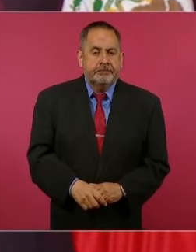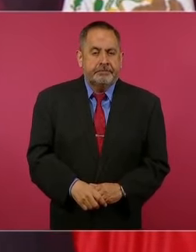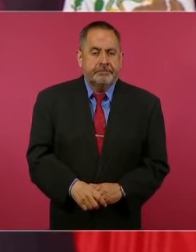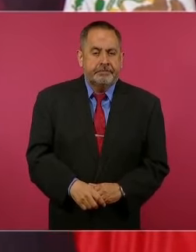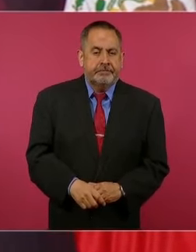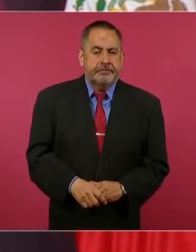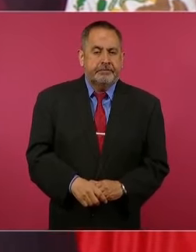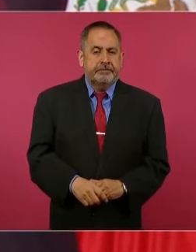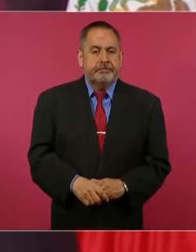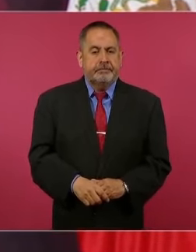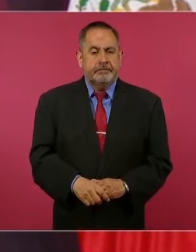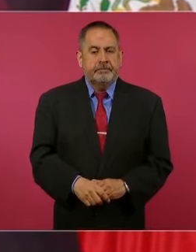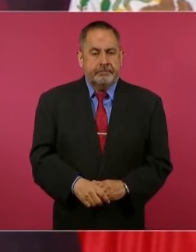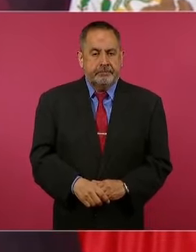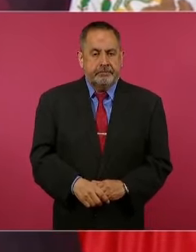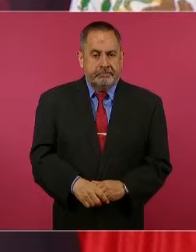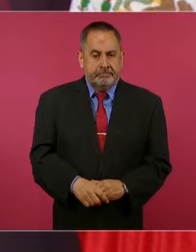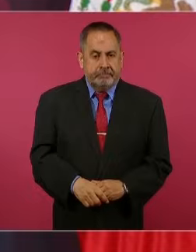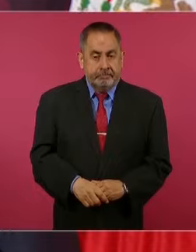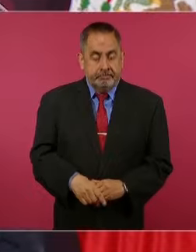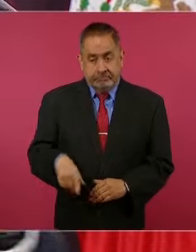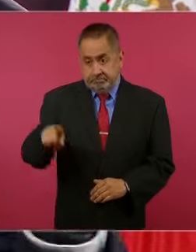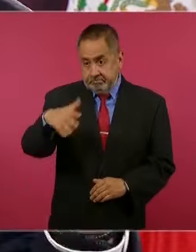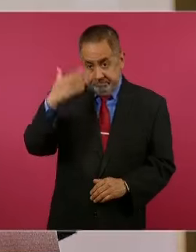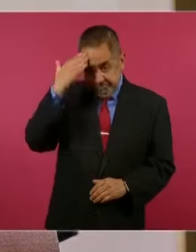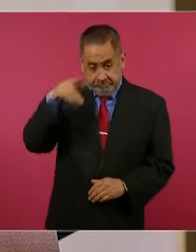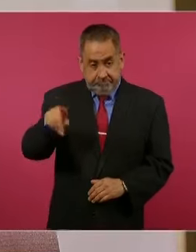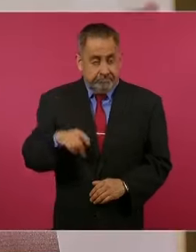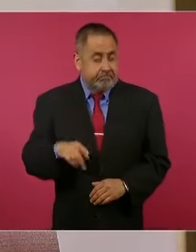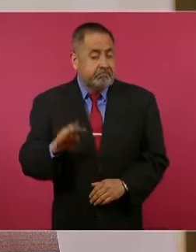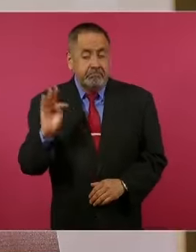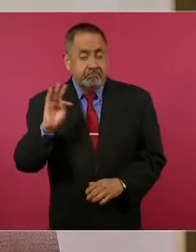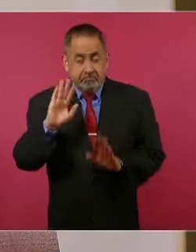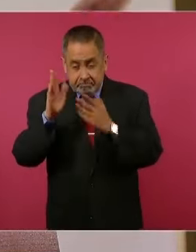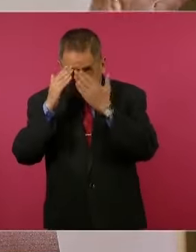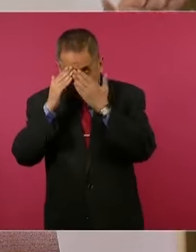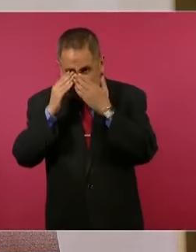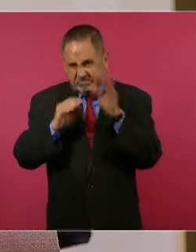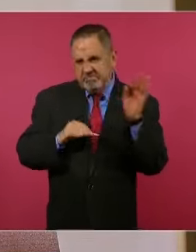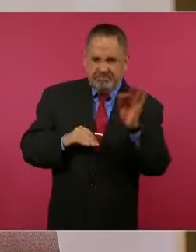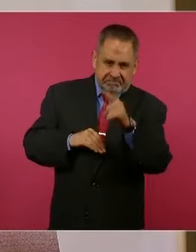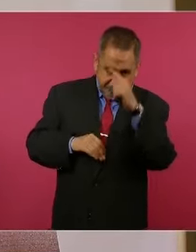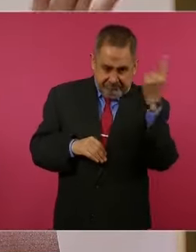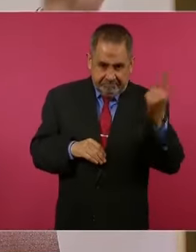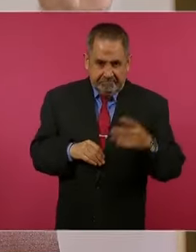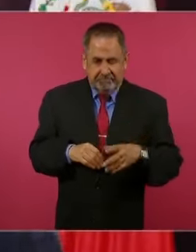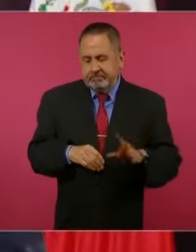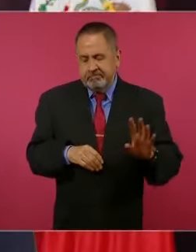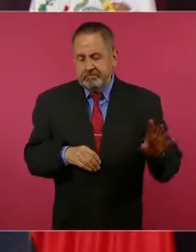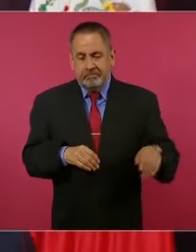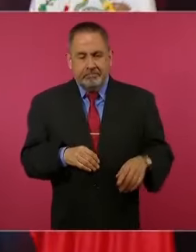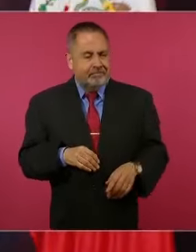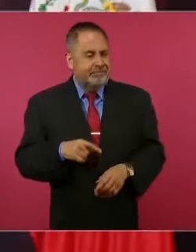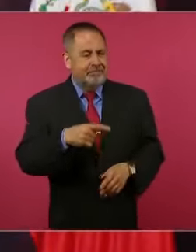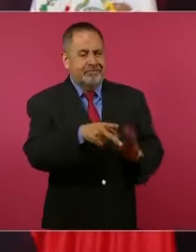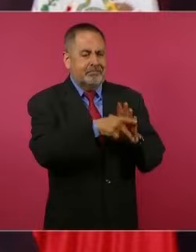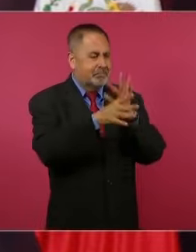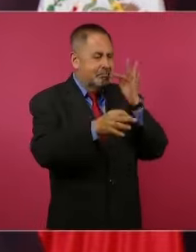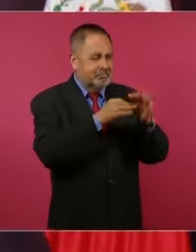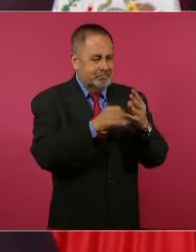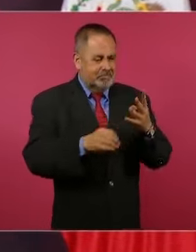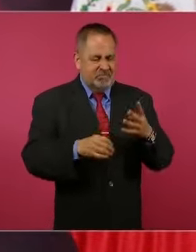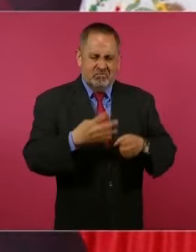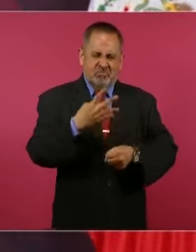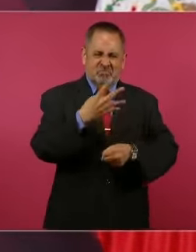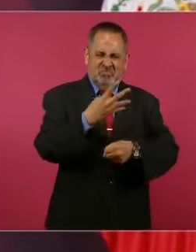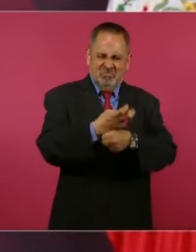Porque de lo contrario sí no no no no no qué cuarto poder ni qué